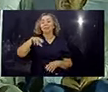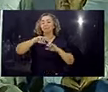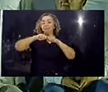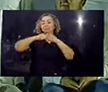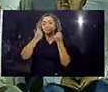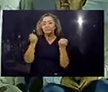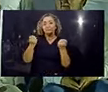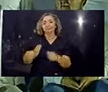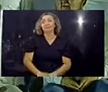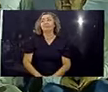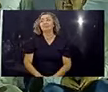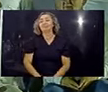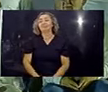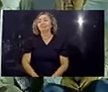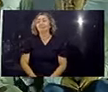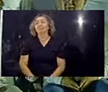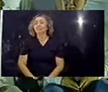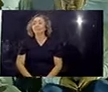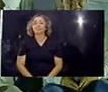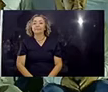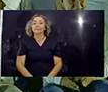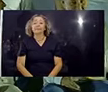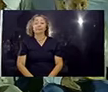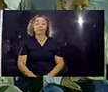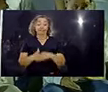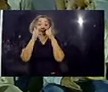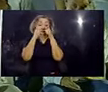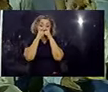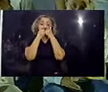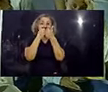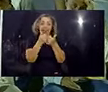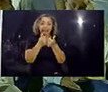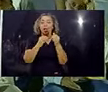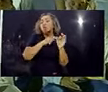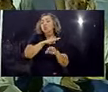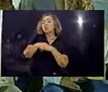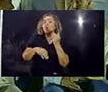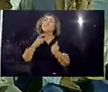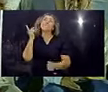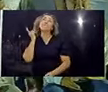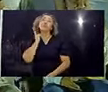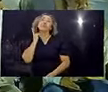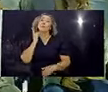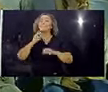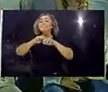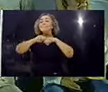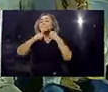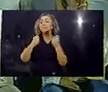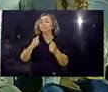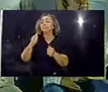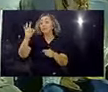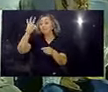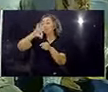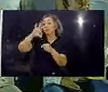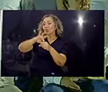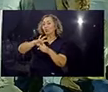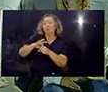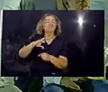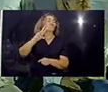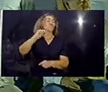bueno fíjense todos los diputados del pan votaron en contra de la pensión